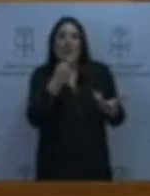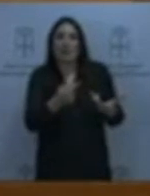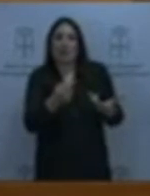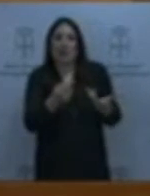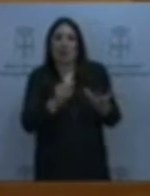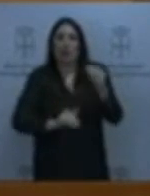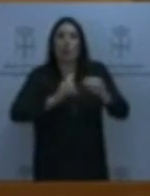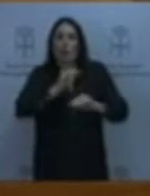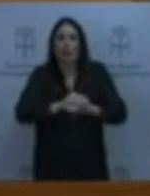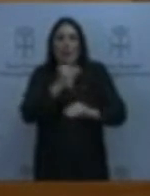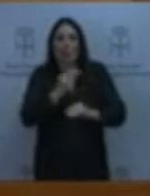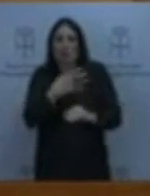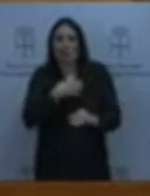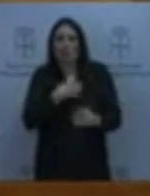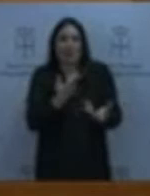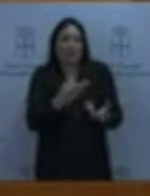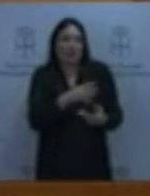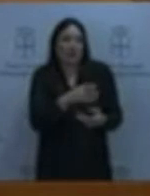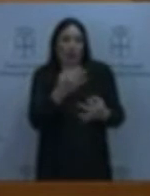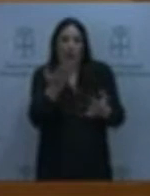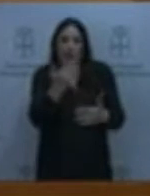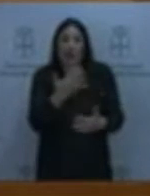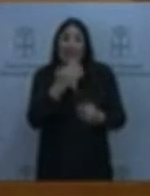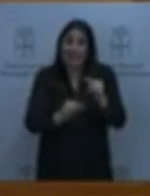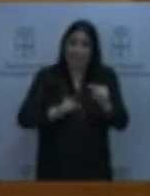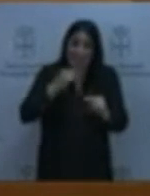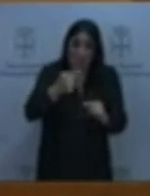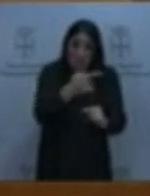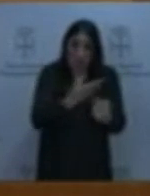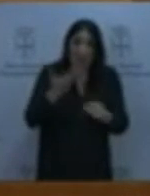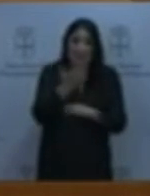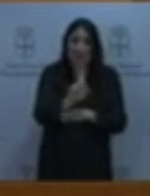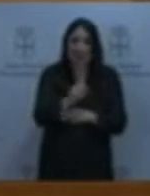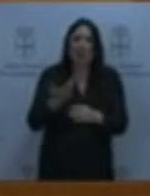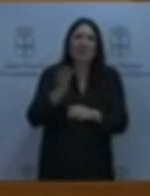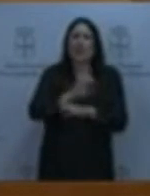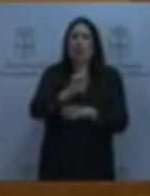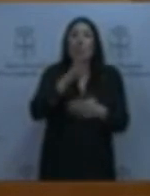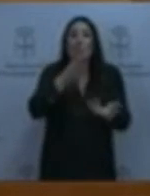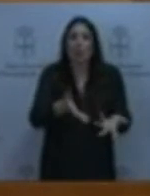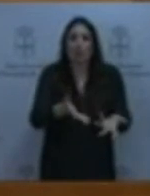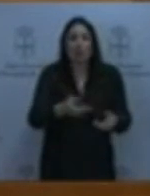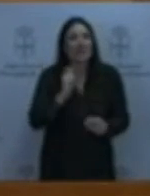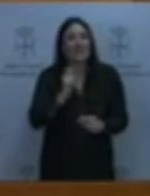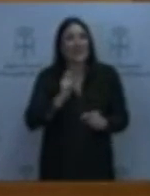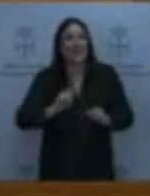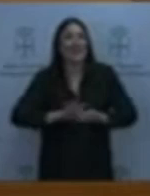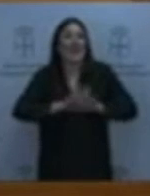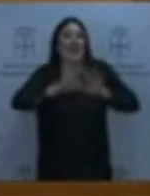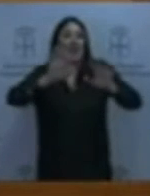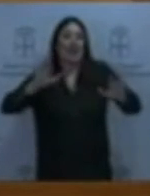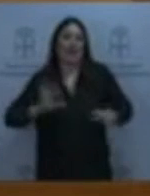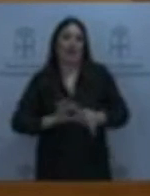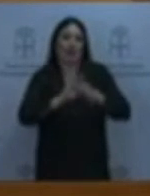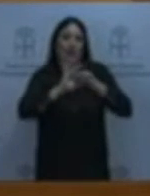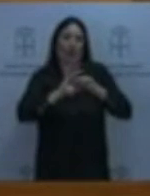podría cumplir con el compromiso. Si es de después y no fue aportado a la causa, ¿por qué no se aportó? La sentencia es muy clara en torno a su